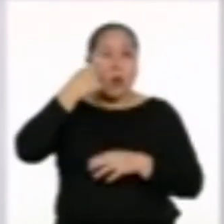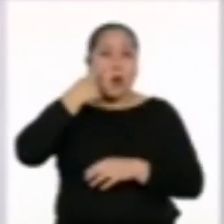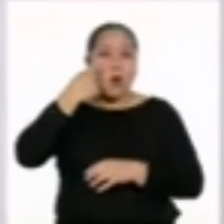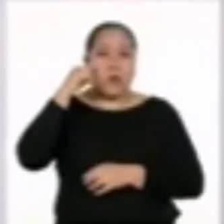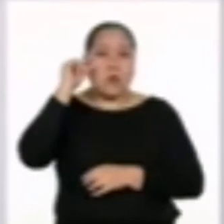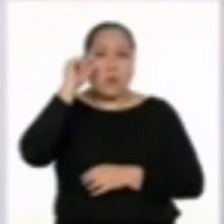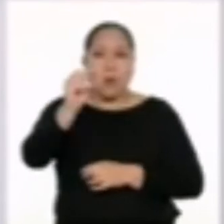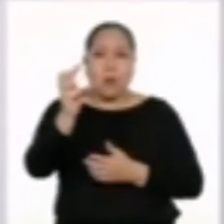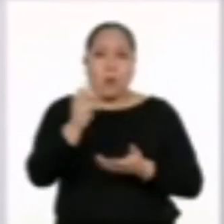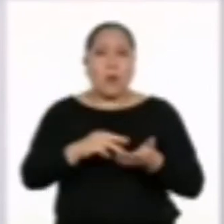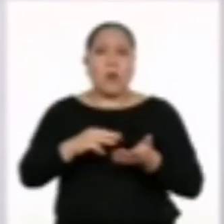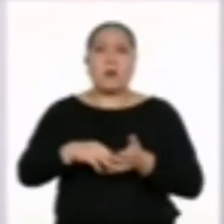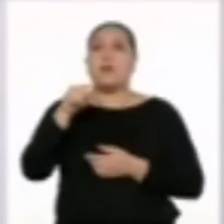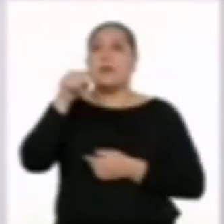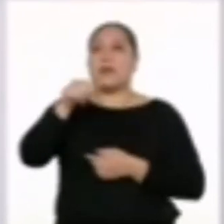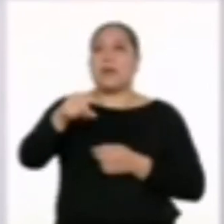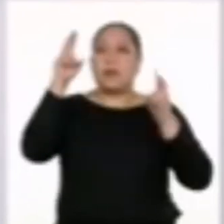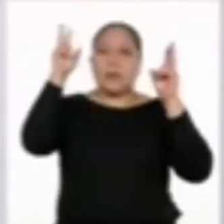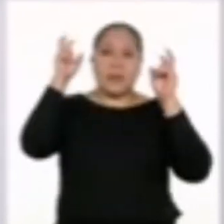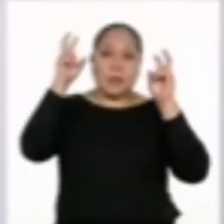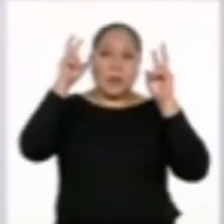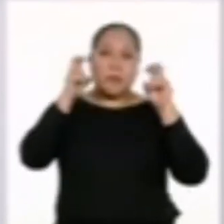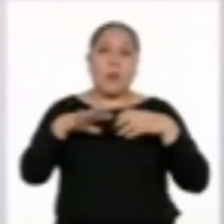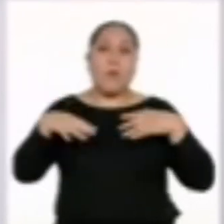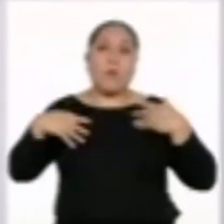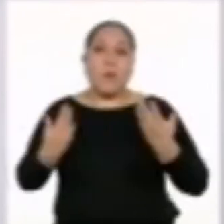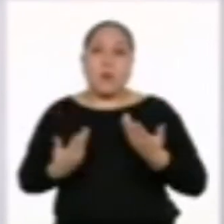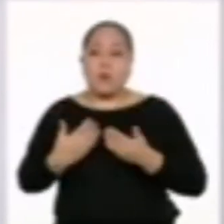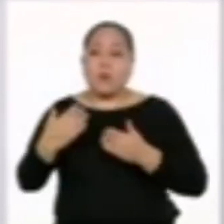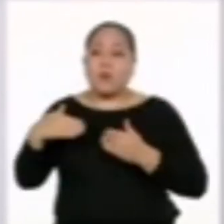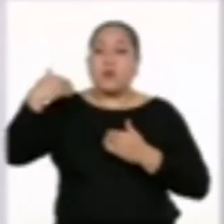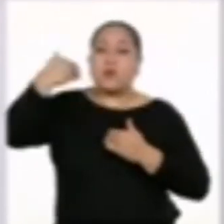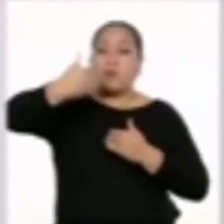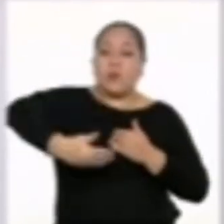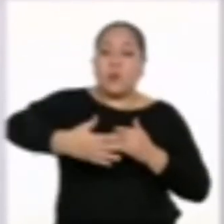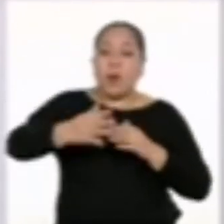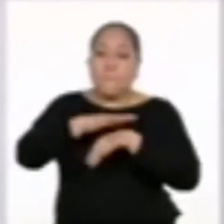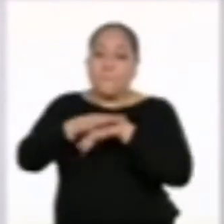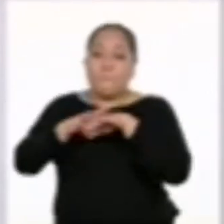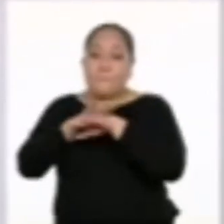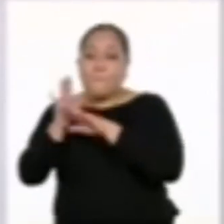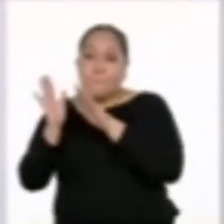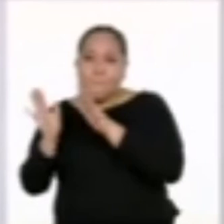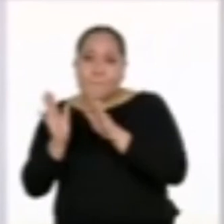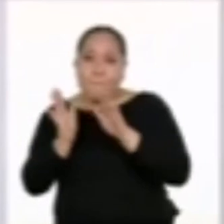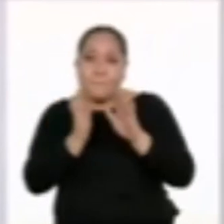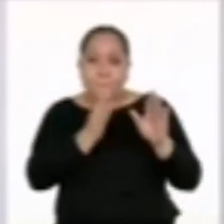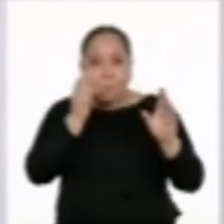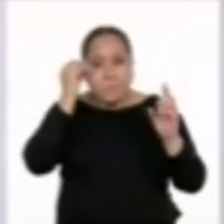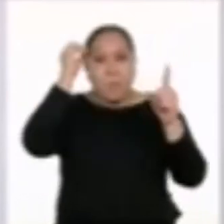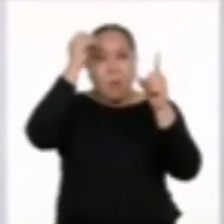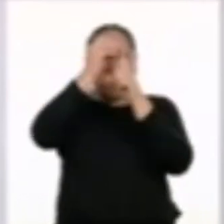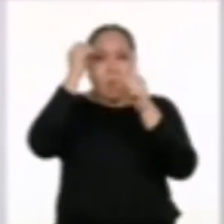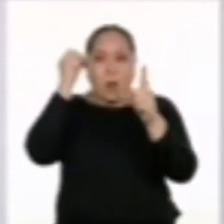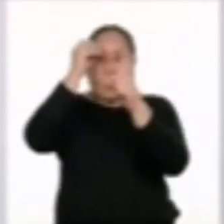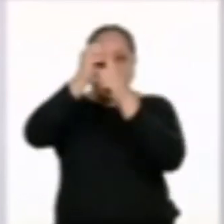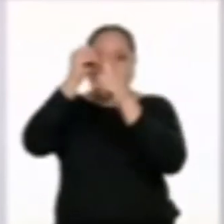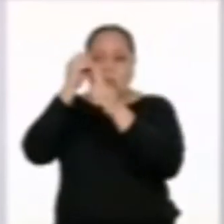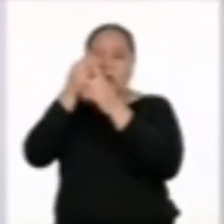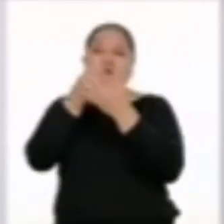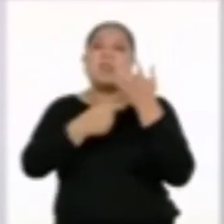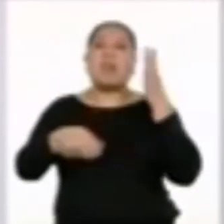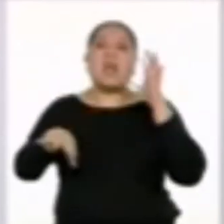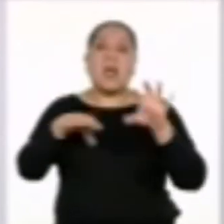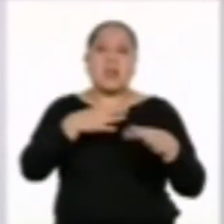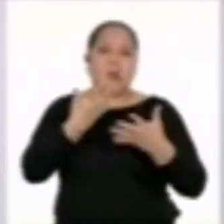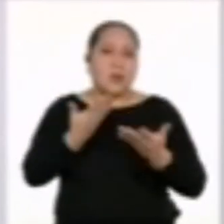conocimos un poco más respecto al tema, podemos pasar al proceso de plantear nuestros objetivos y las